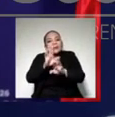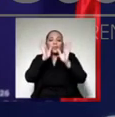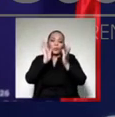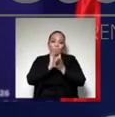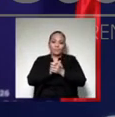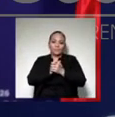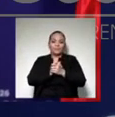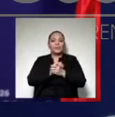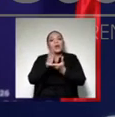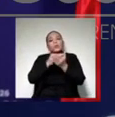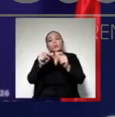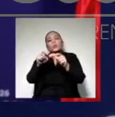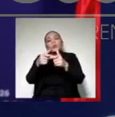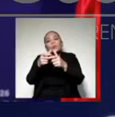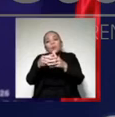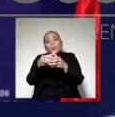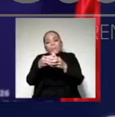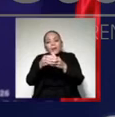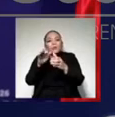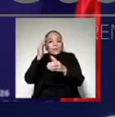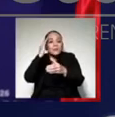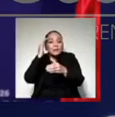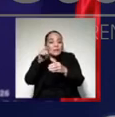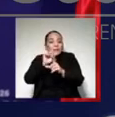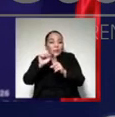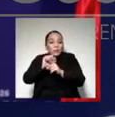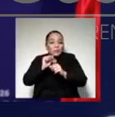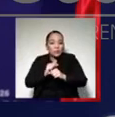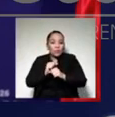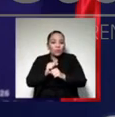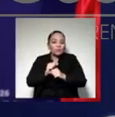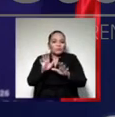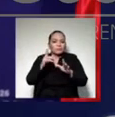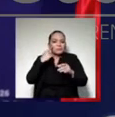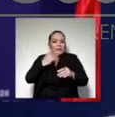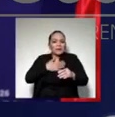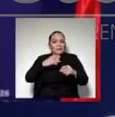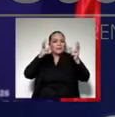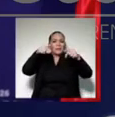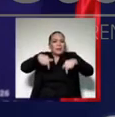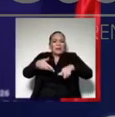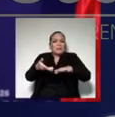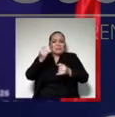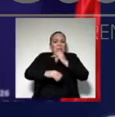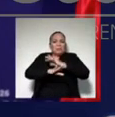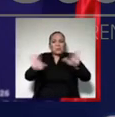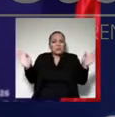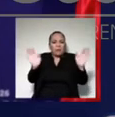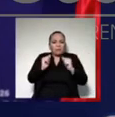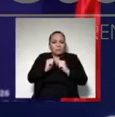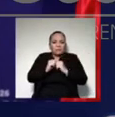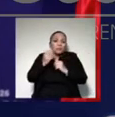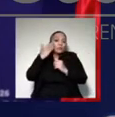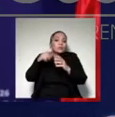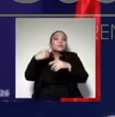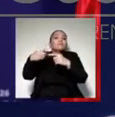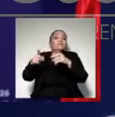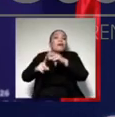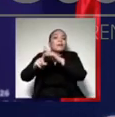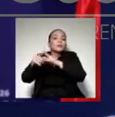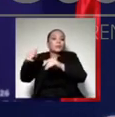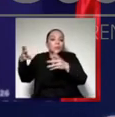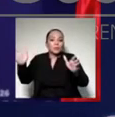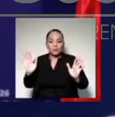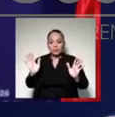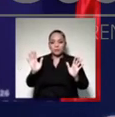en la ciudadanía que sabían que era esto? No, esto aquí murió para mí, a menos de que aparezcan otras cosas. Cambian las